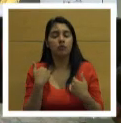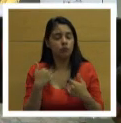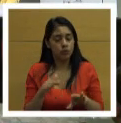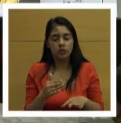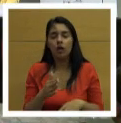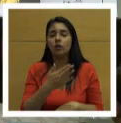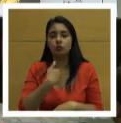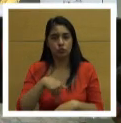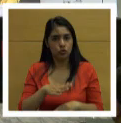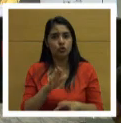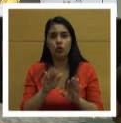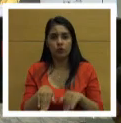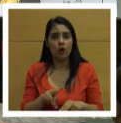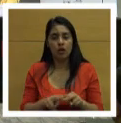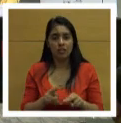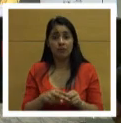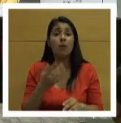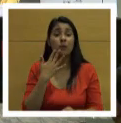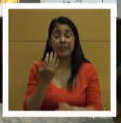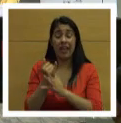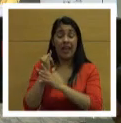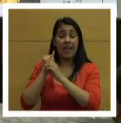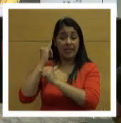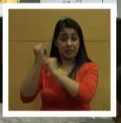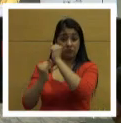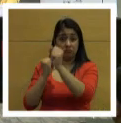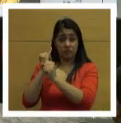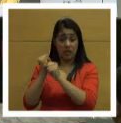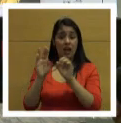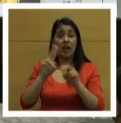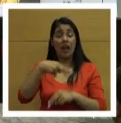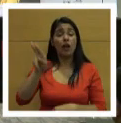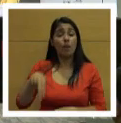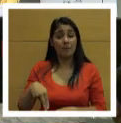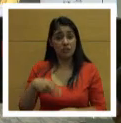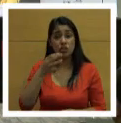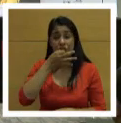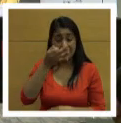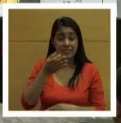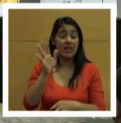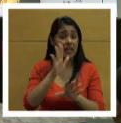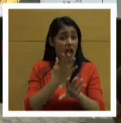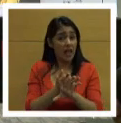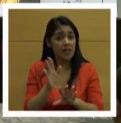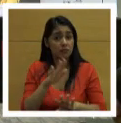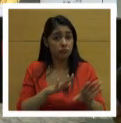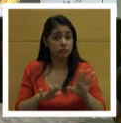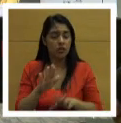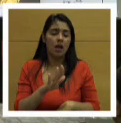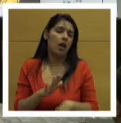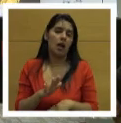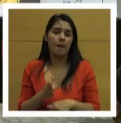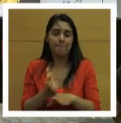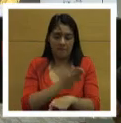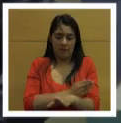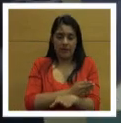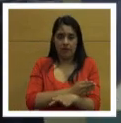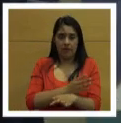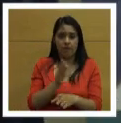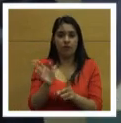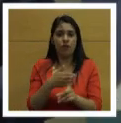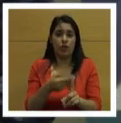los estándares internacionales que, como se señaló, la Convención Americana para Sancionar, Erradicar y Prevenir la Violencia contra la Mujer, Belén do Pará, ¿cierto?, que